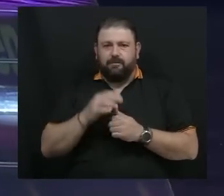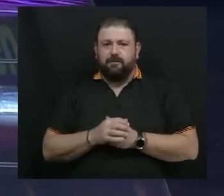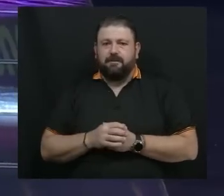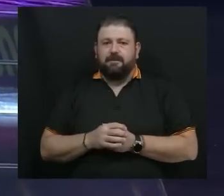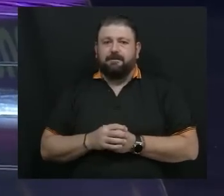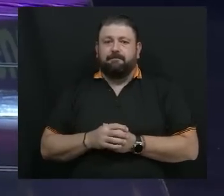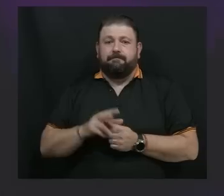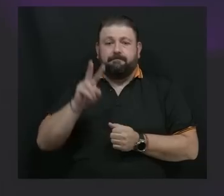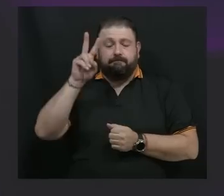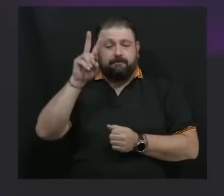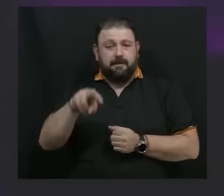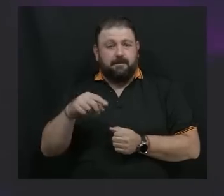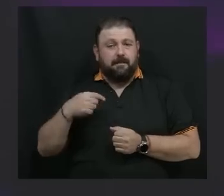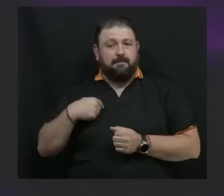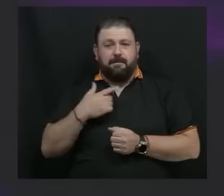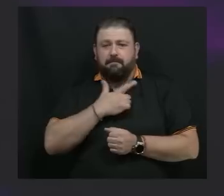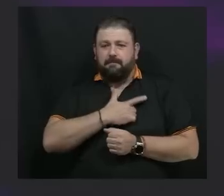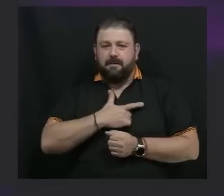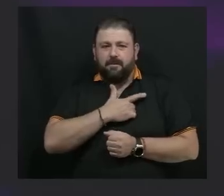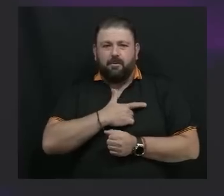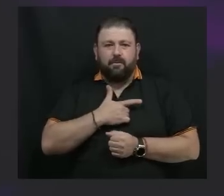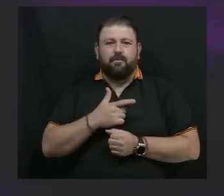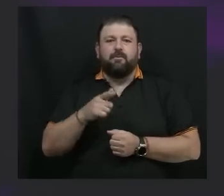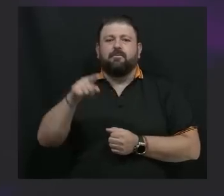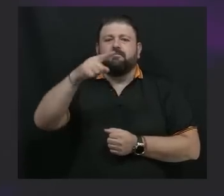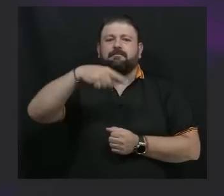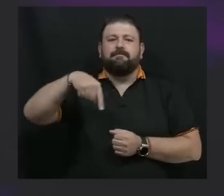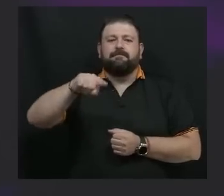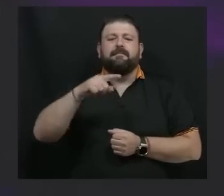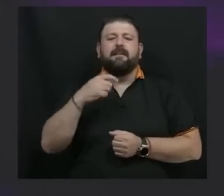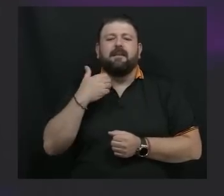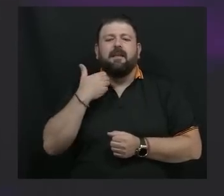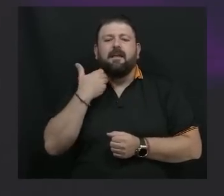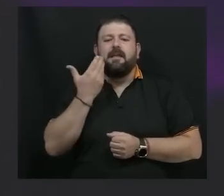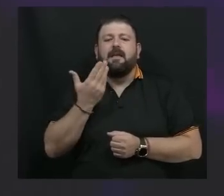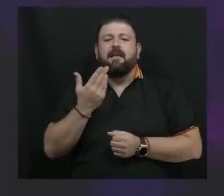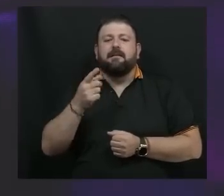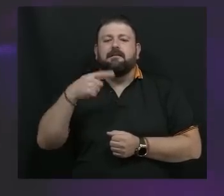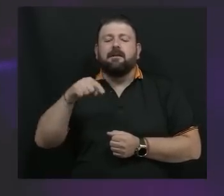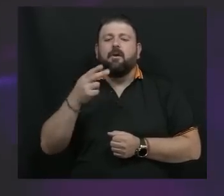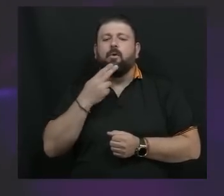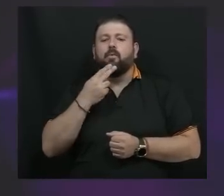me gustaría saber quiénes usan Seitú y Kenia Vergara aquí.